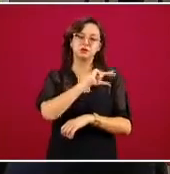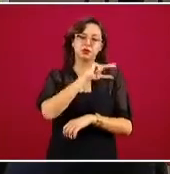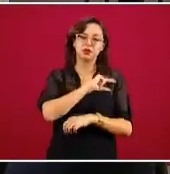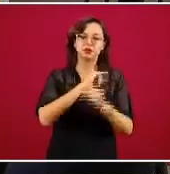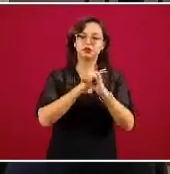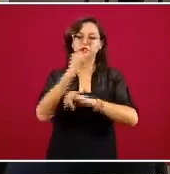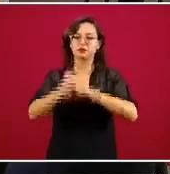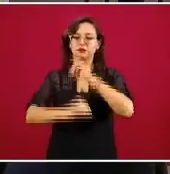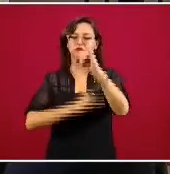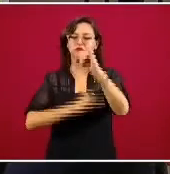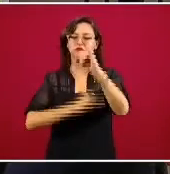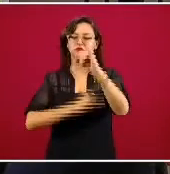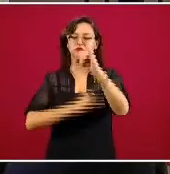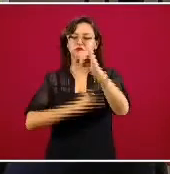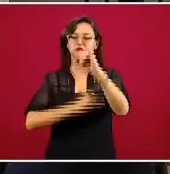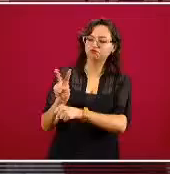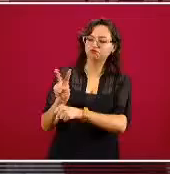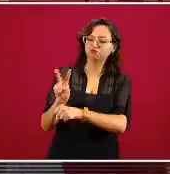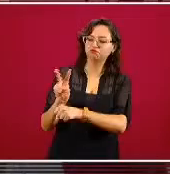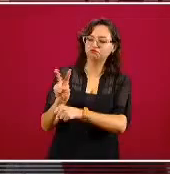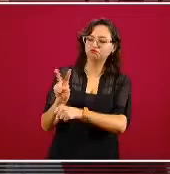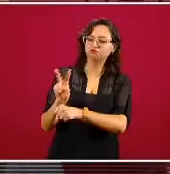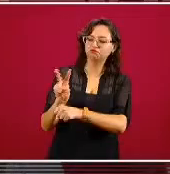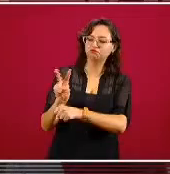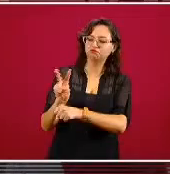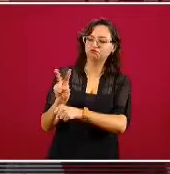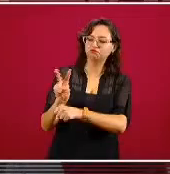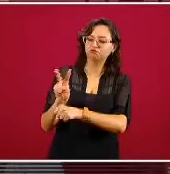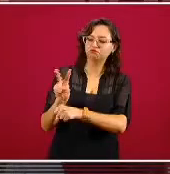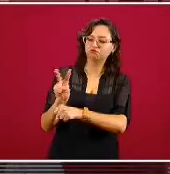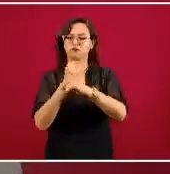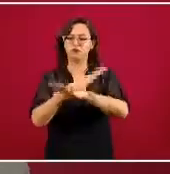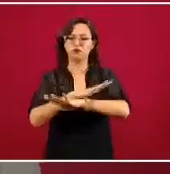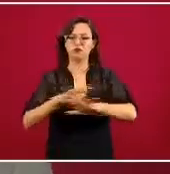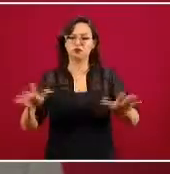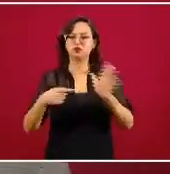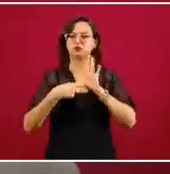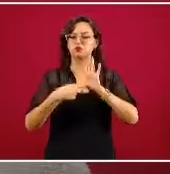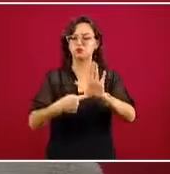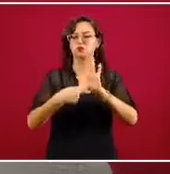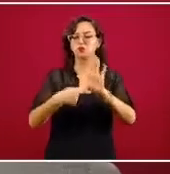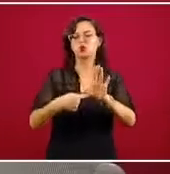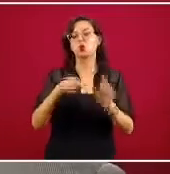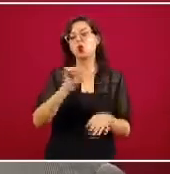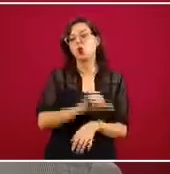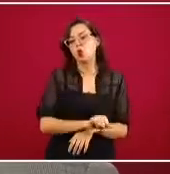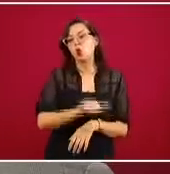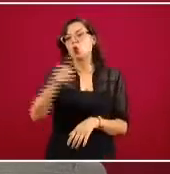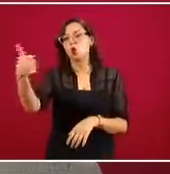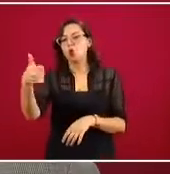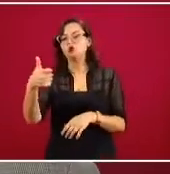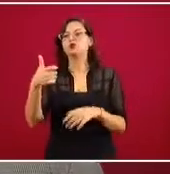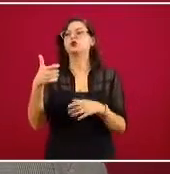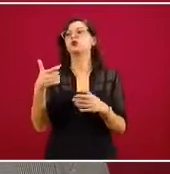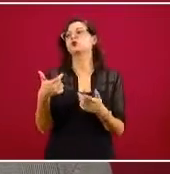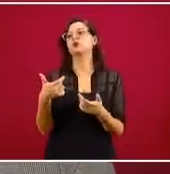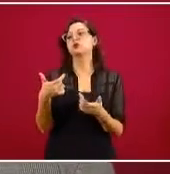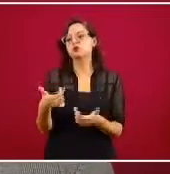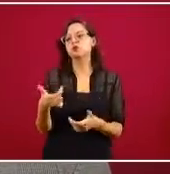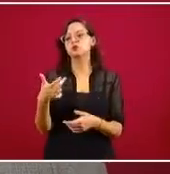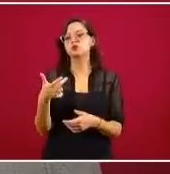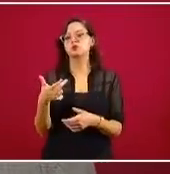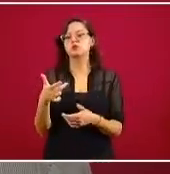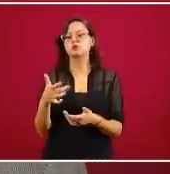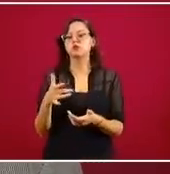internacionales, que tienen a disposición pública sus informes de monitoreo. En otros casos ha habido una colaboración directa y